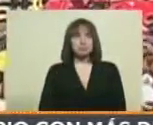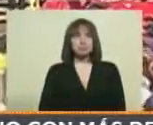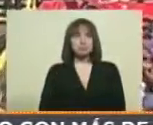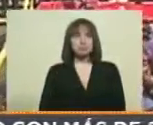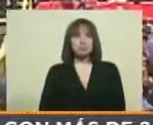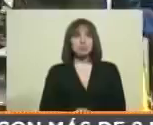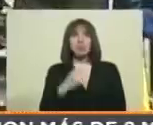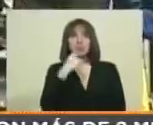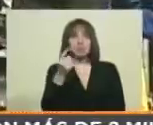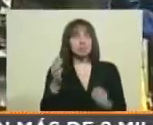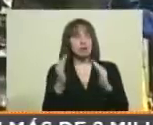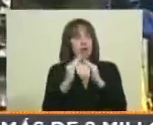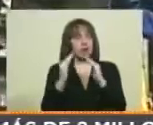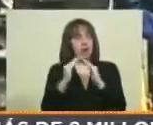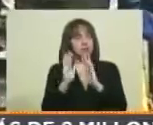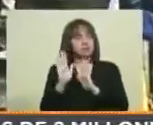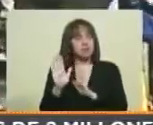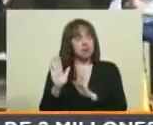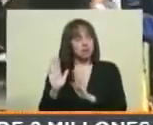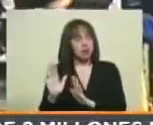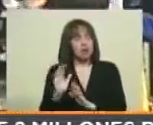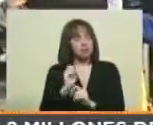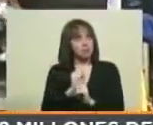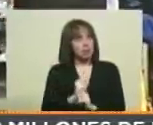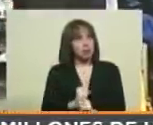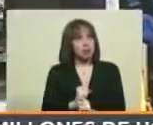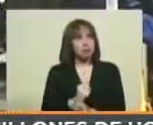vivienda ya voy para allá